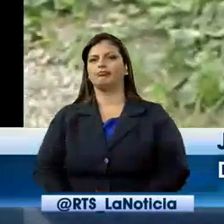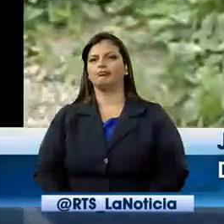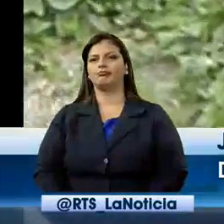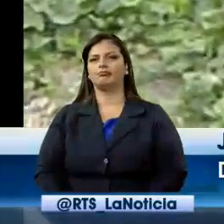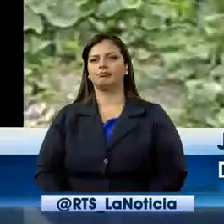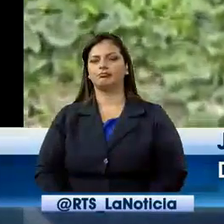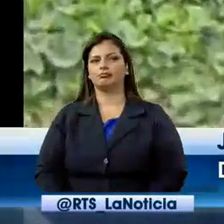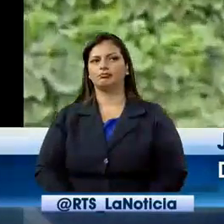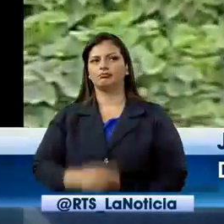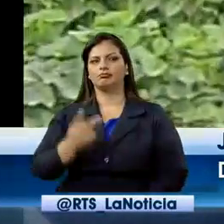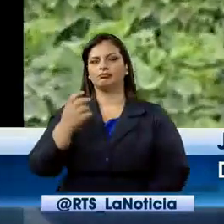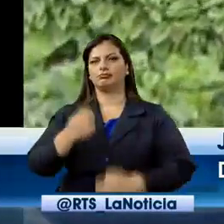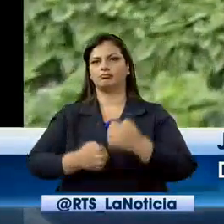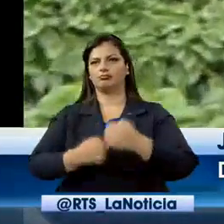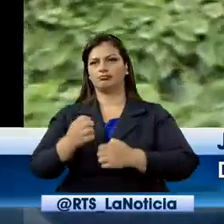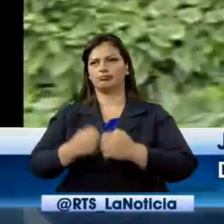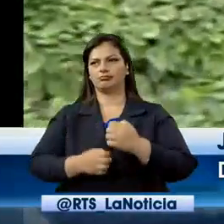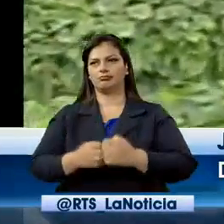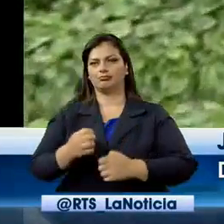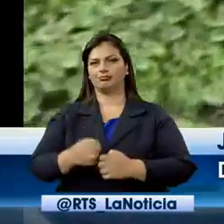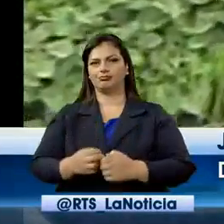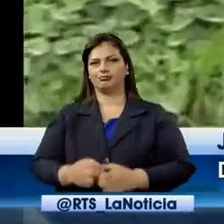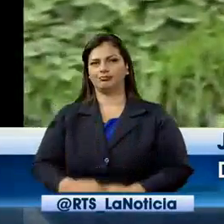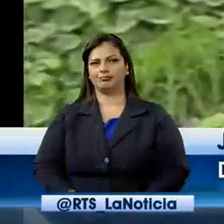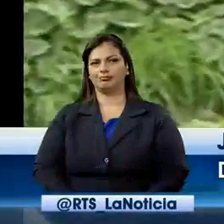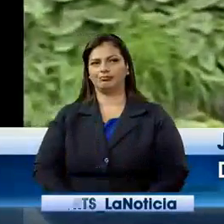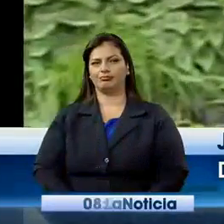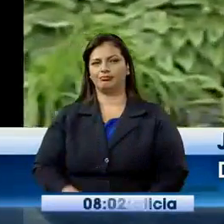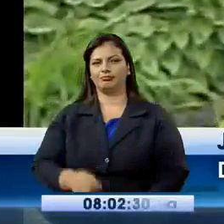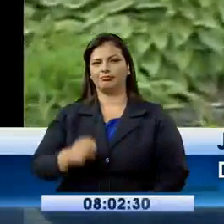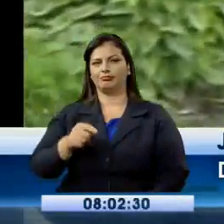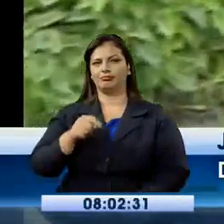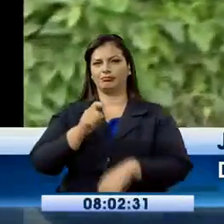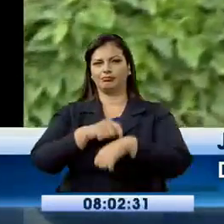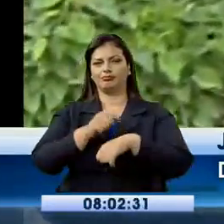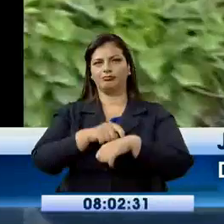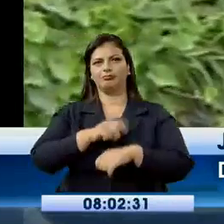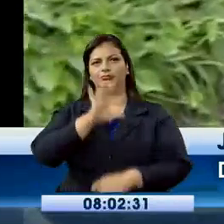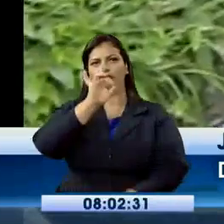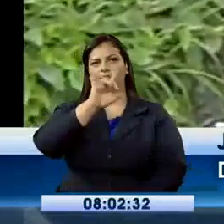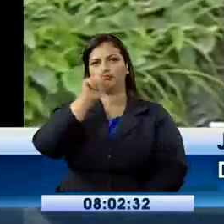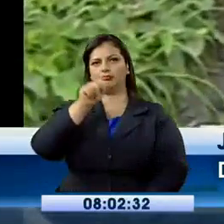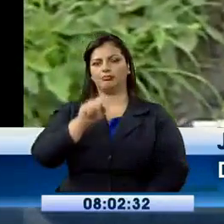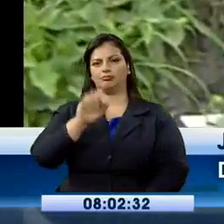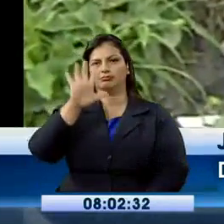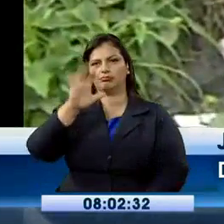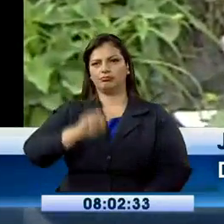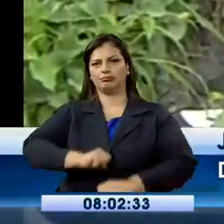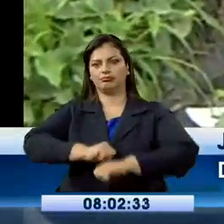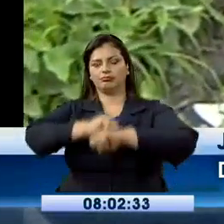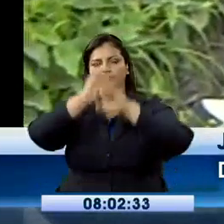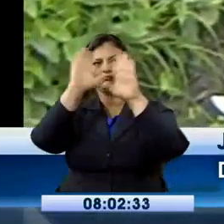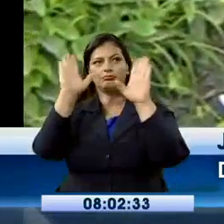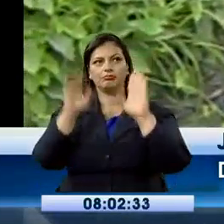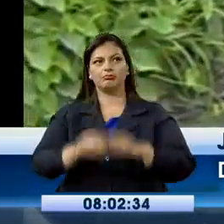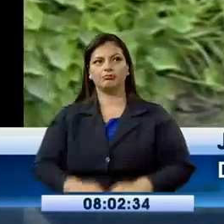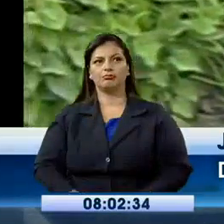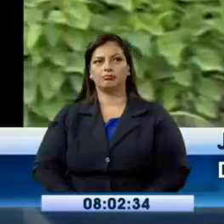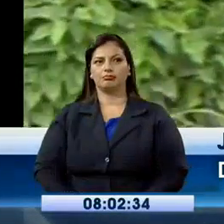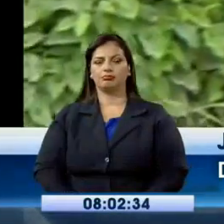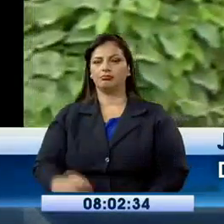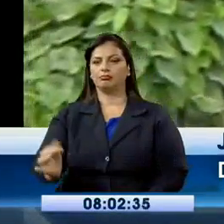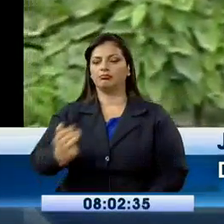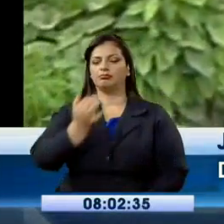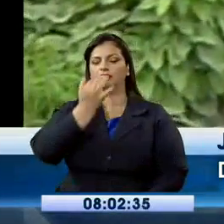¿no? Ojo con algo, estamos más o menos, son las 8 y 5 de la mañana, está nublado. Ustedes no lo pueden